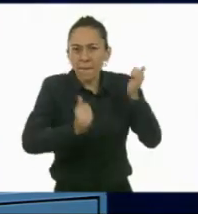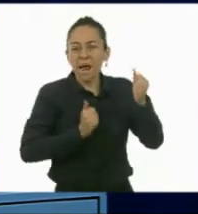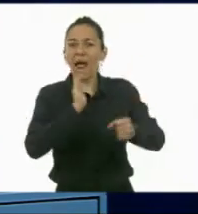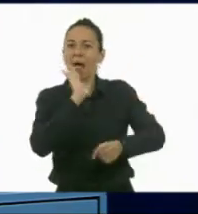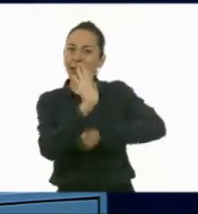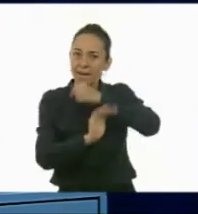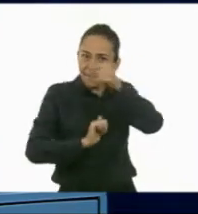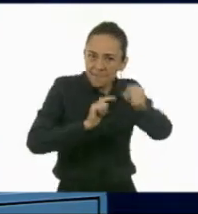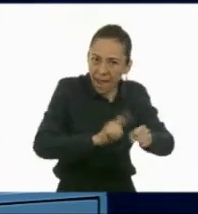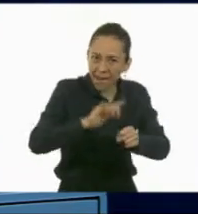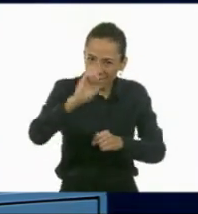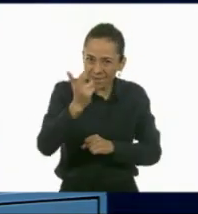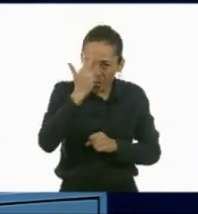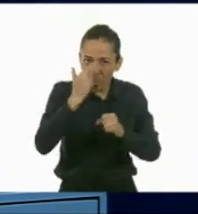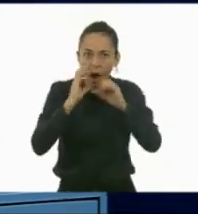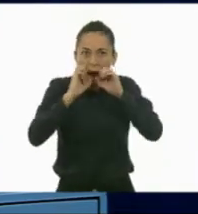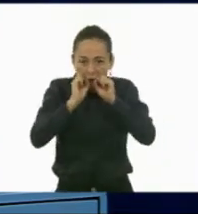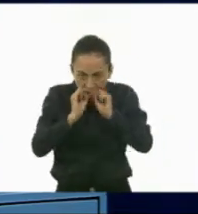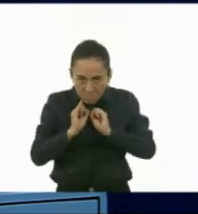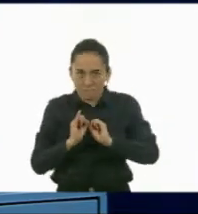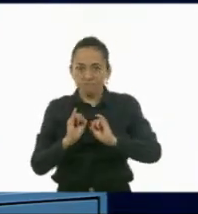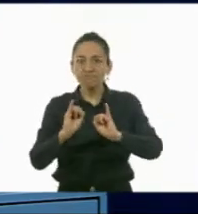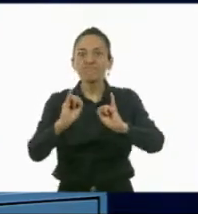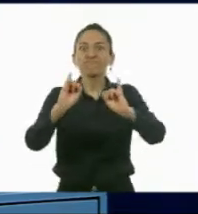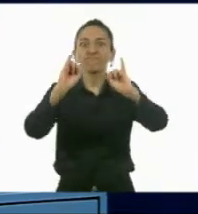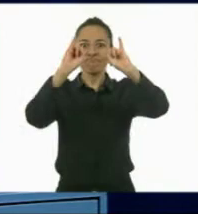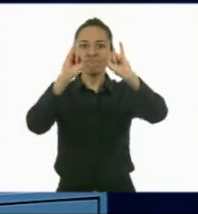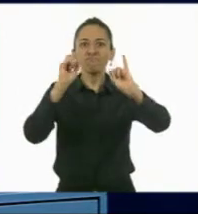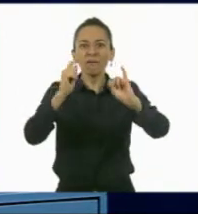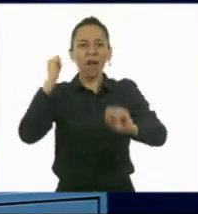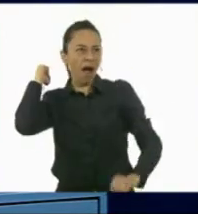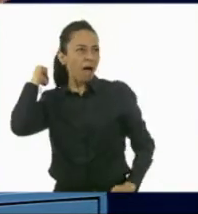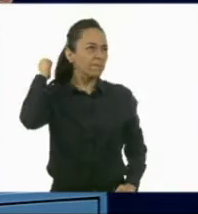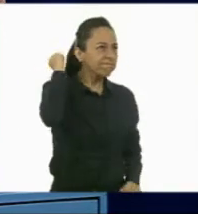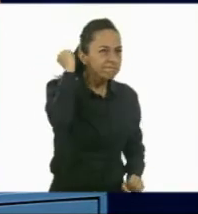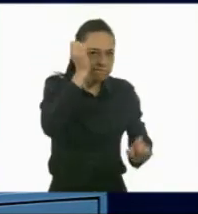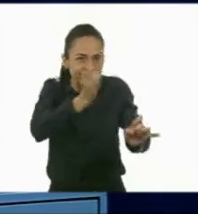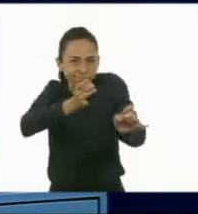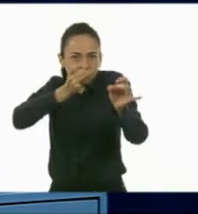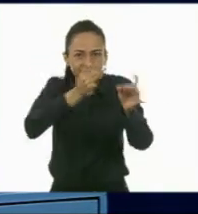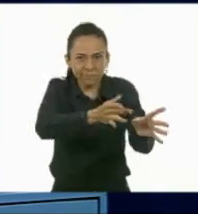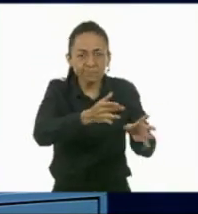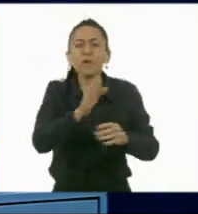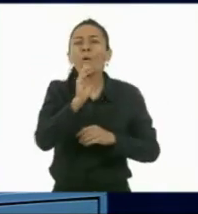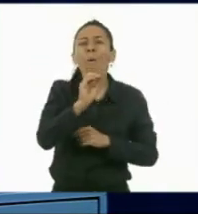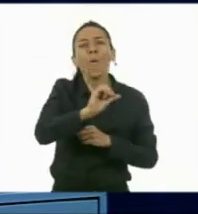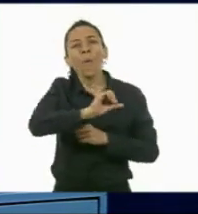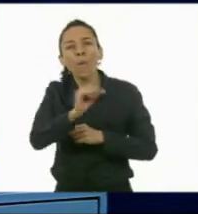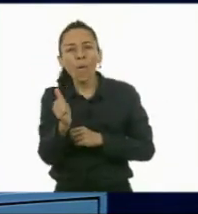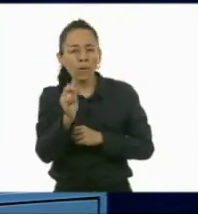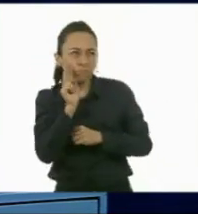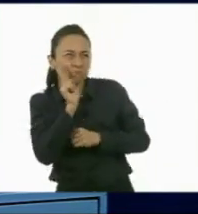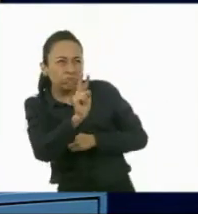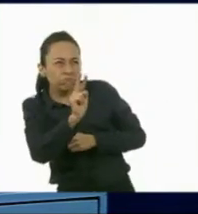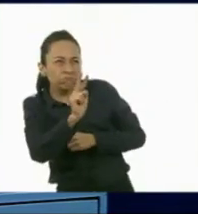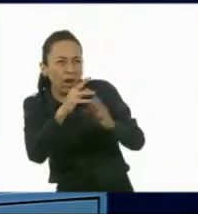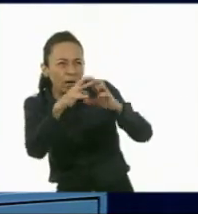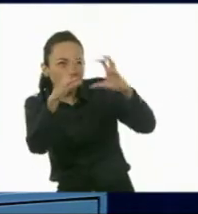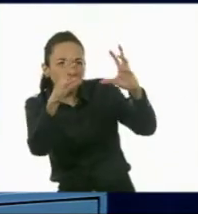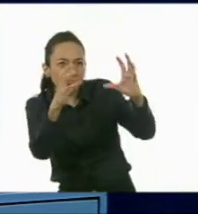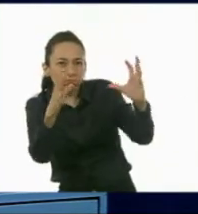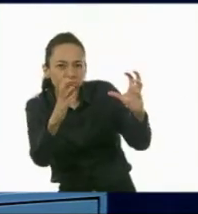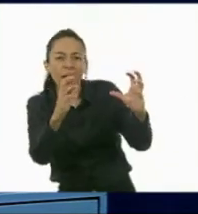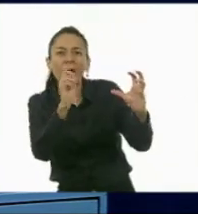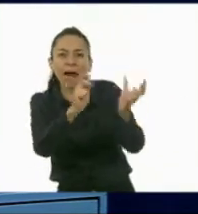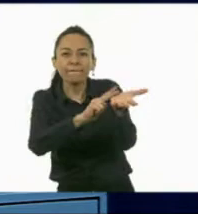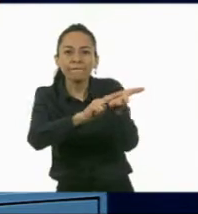a los mamuts. Vimos que, por ejemplo, si encontraban algún arbusto que tuviera algunos frutos, los tomaban, se